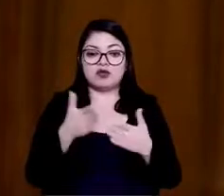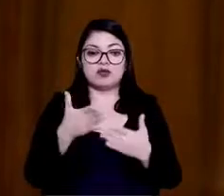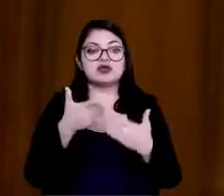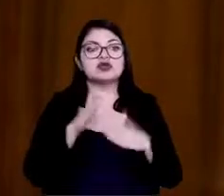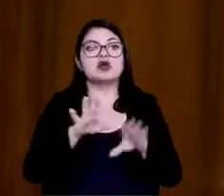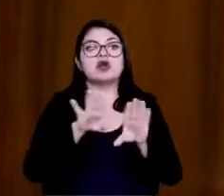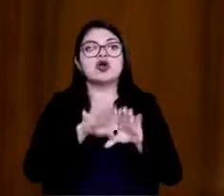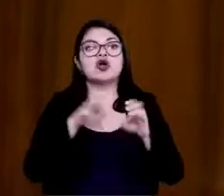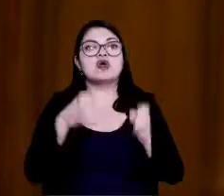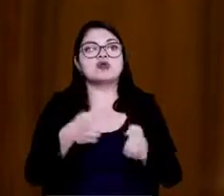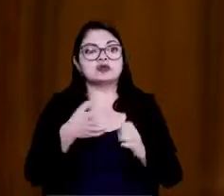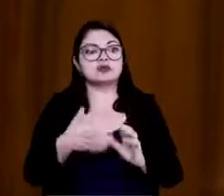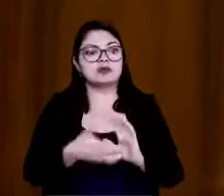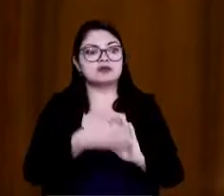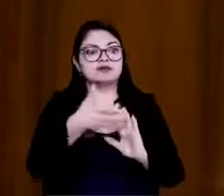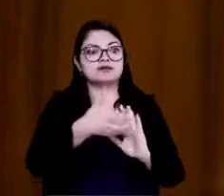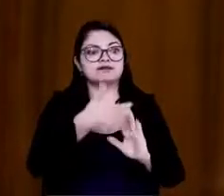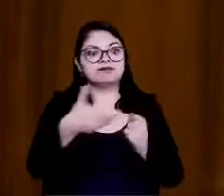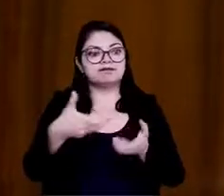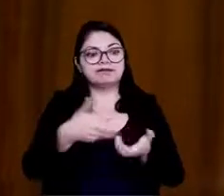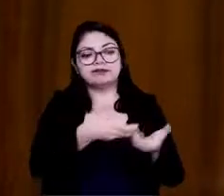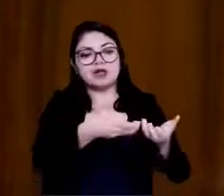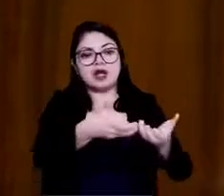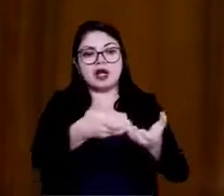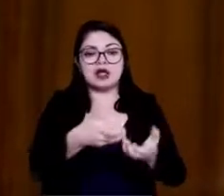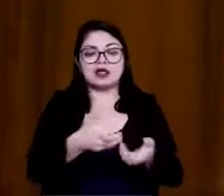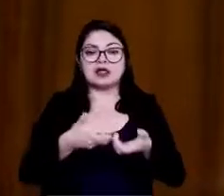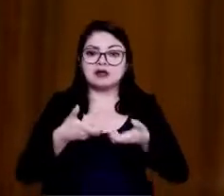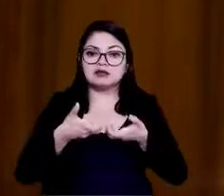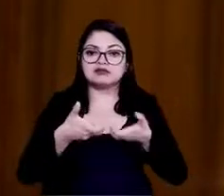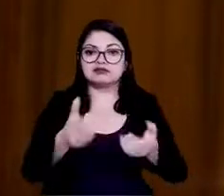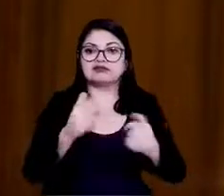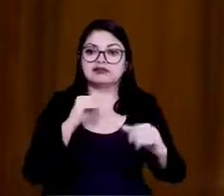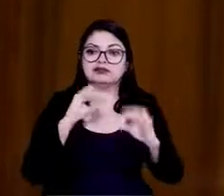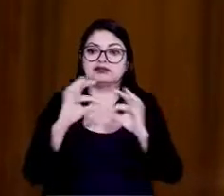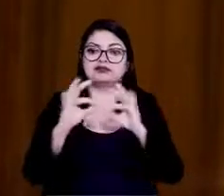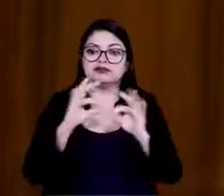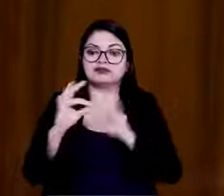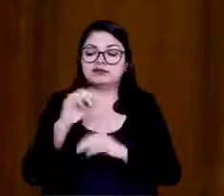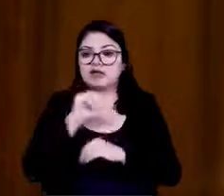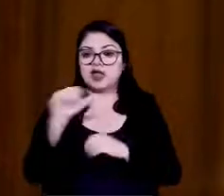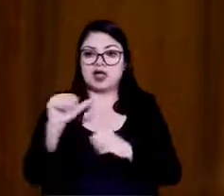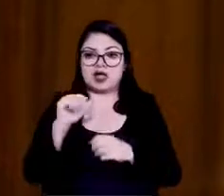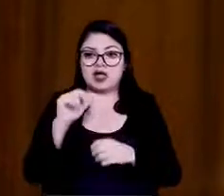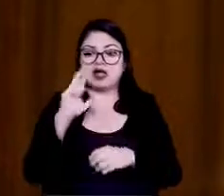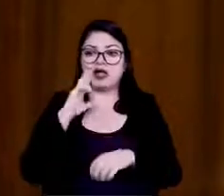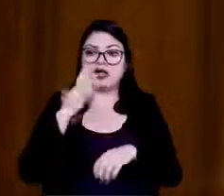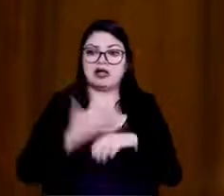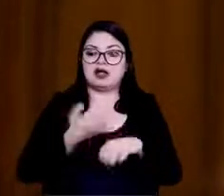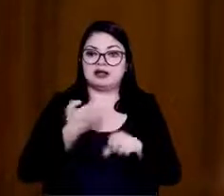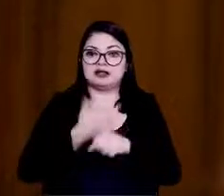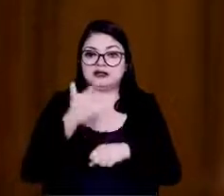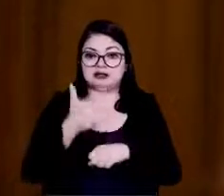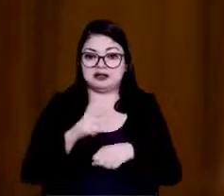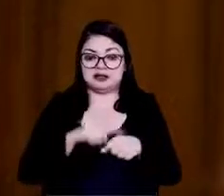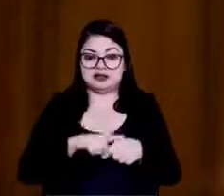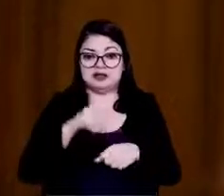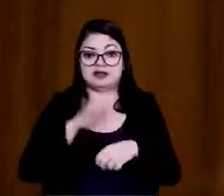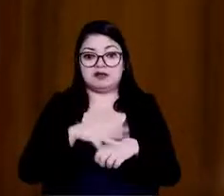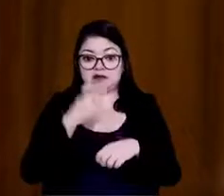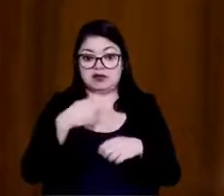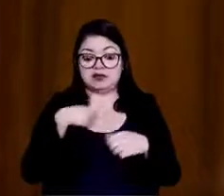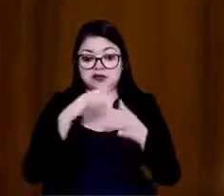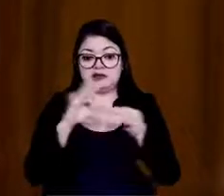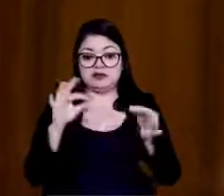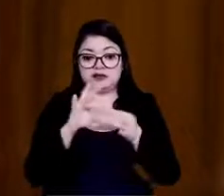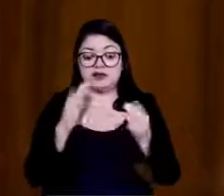la infraestructura carretera de competencia estatal. Por lo anteriormente expuesto, se